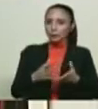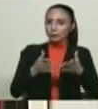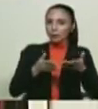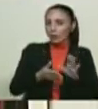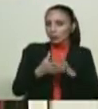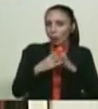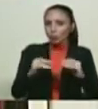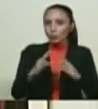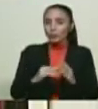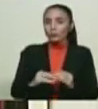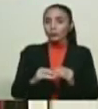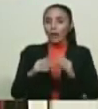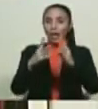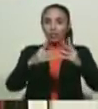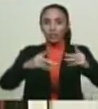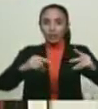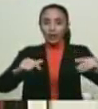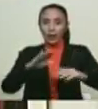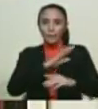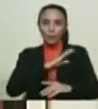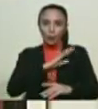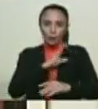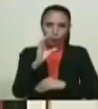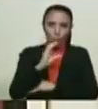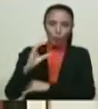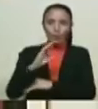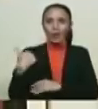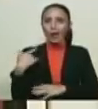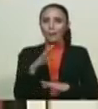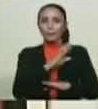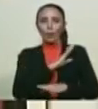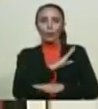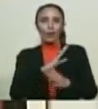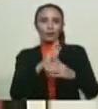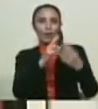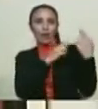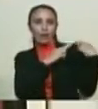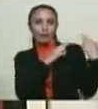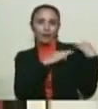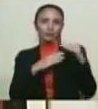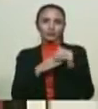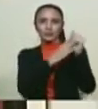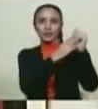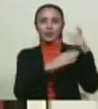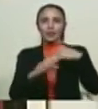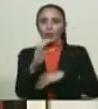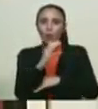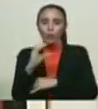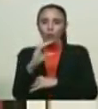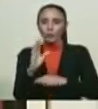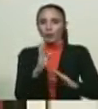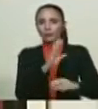Y las tierras en Colombia están en manos de 10 apellidos, de 10 familias.